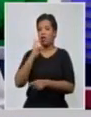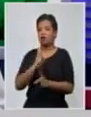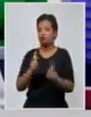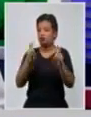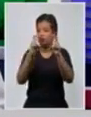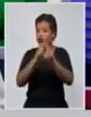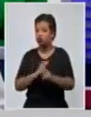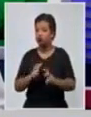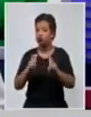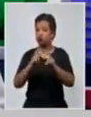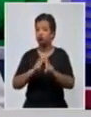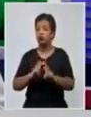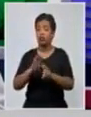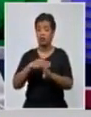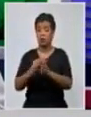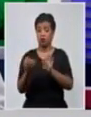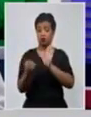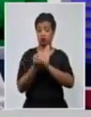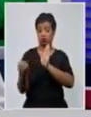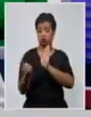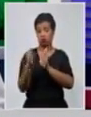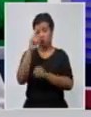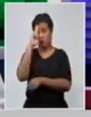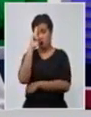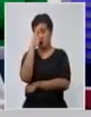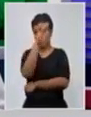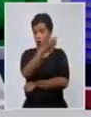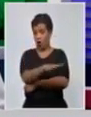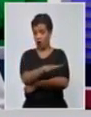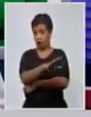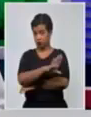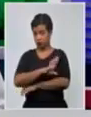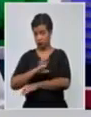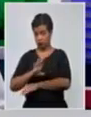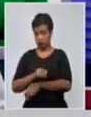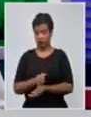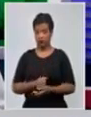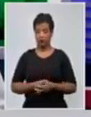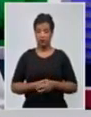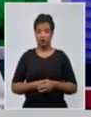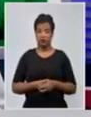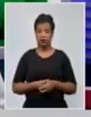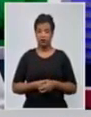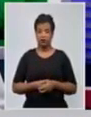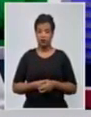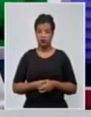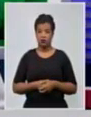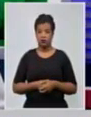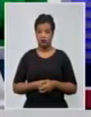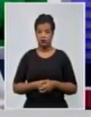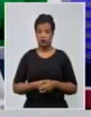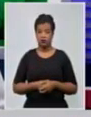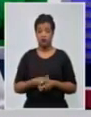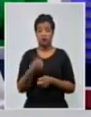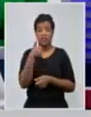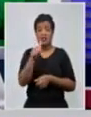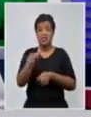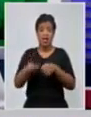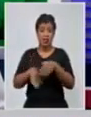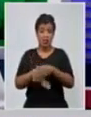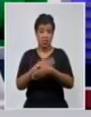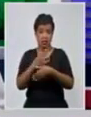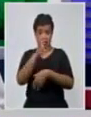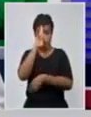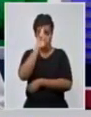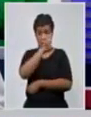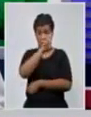y al ser confirmado pues se ingresa estuvo una estadía de 10 días